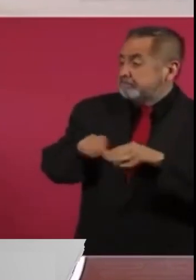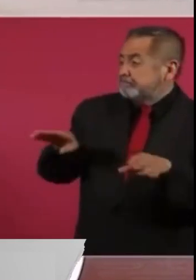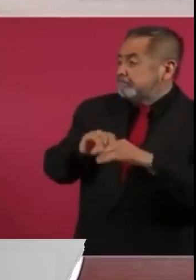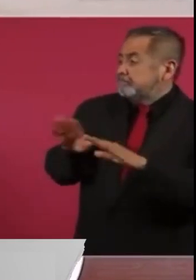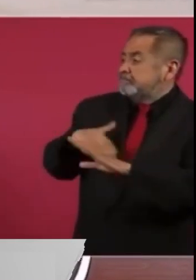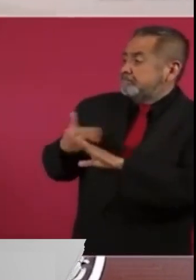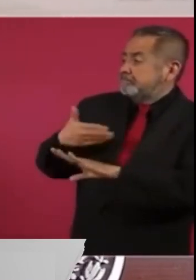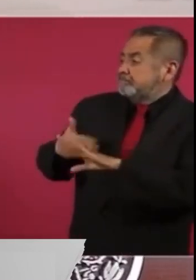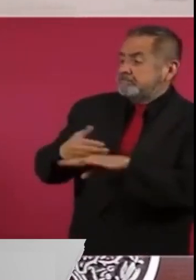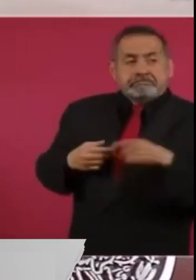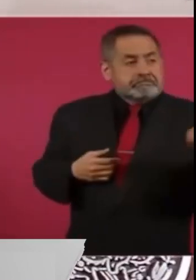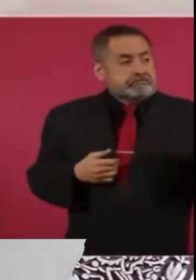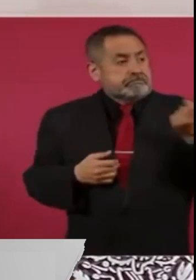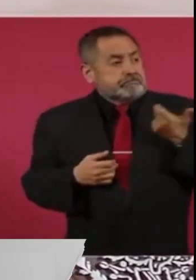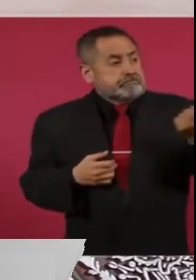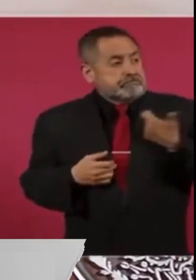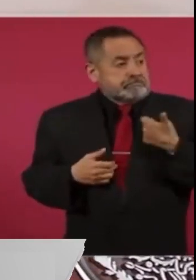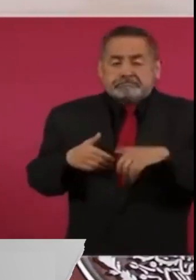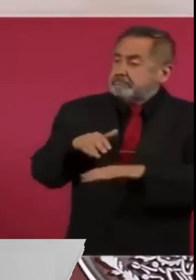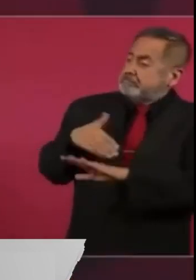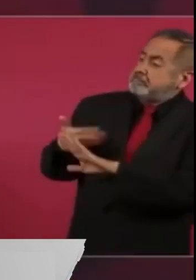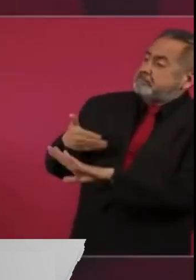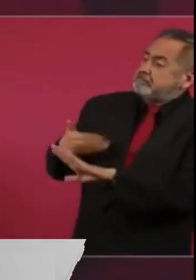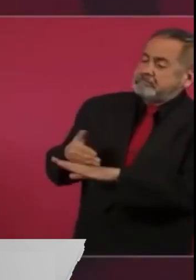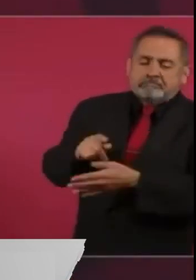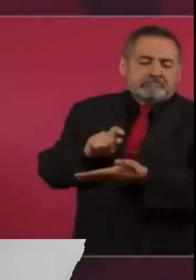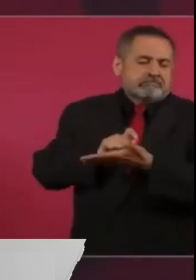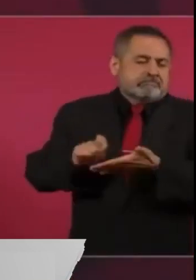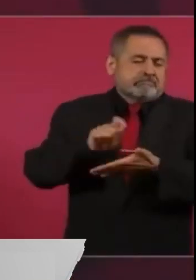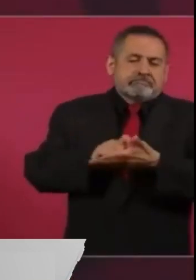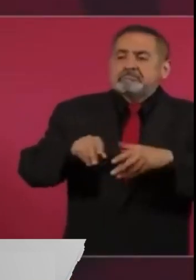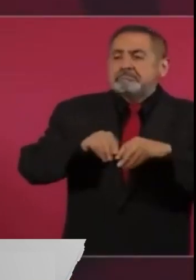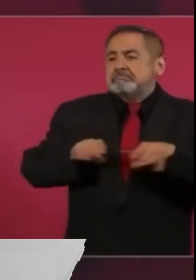mercenarios que están al servicio de